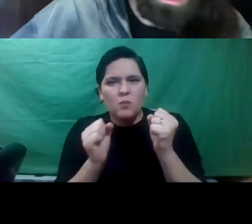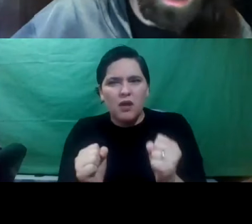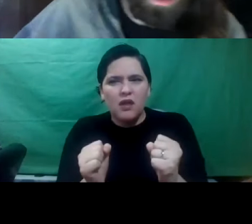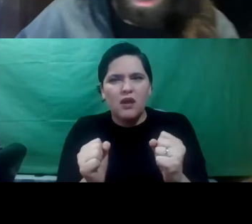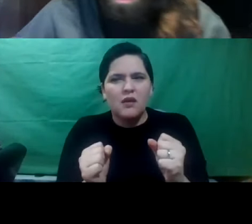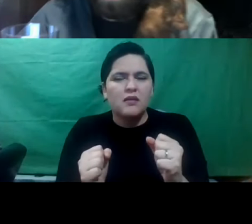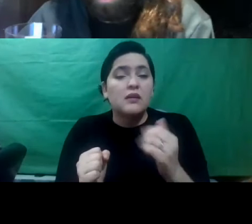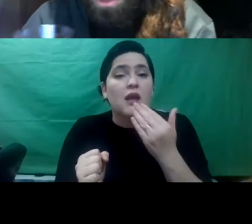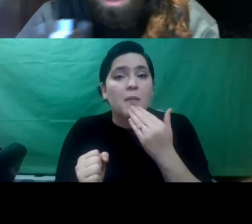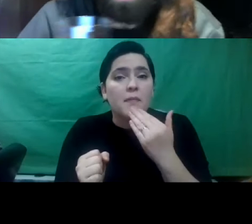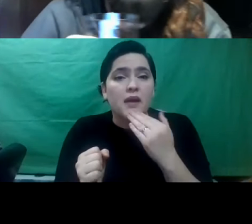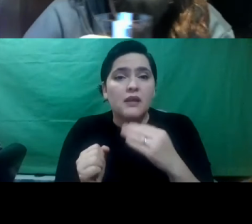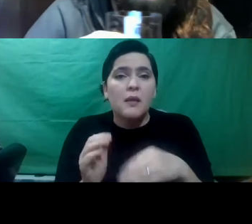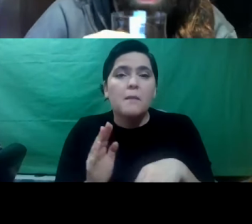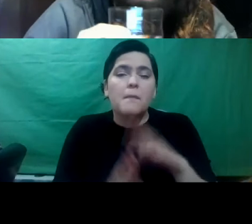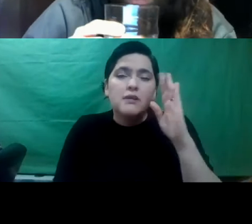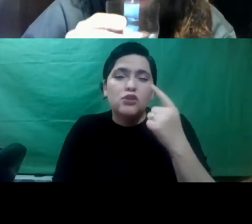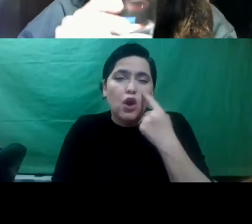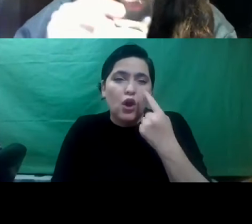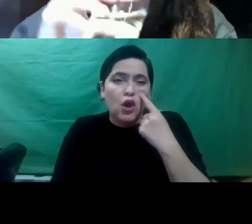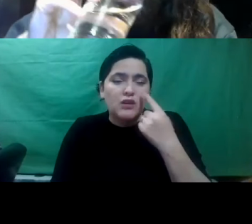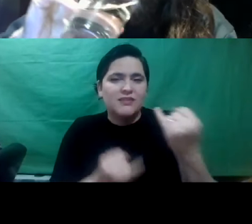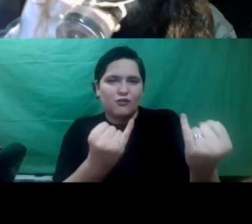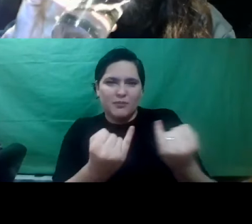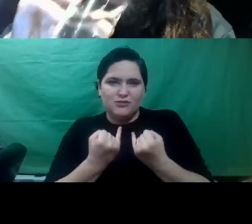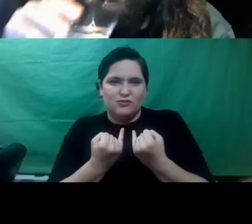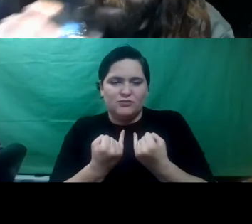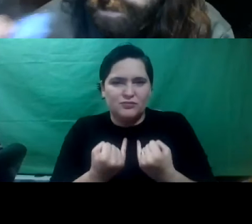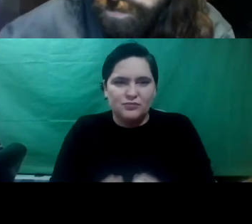más conocido, digamos, es la información.